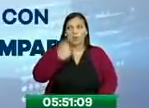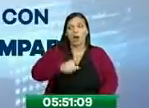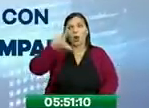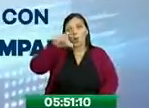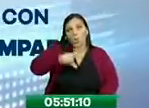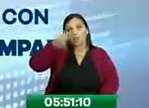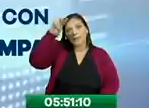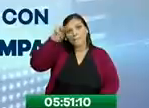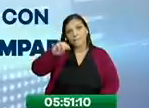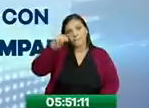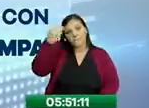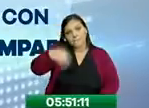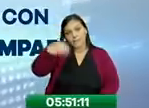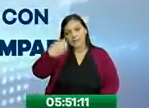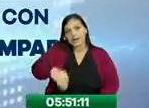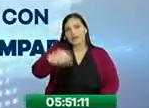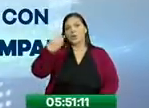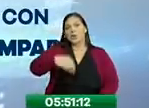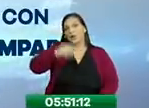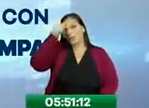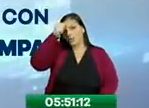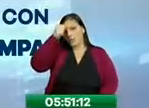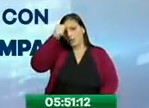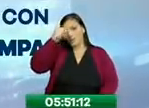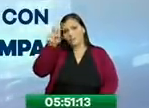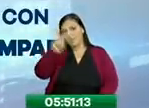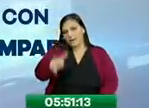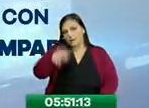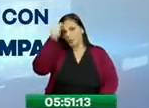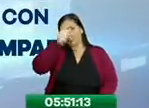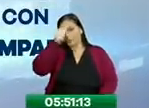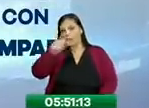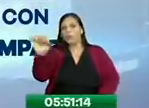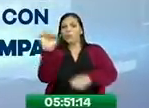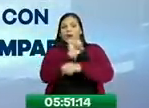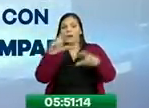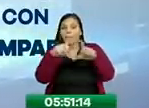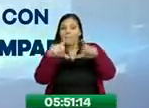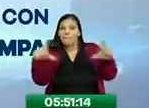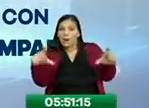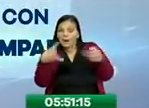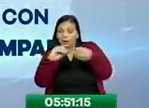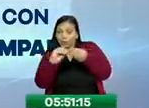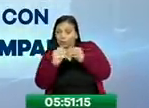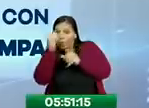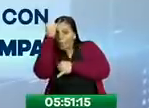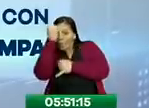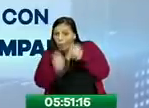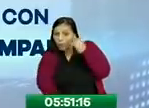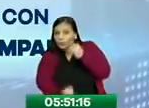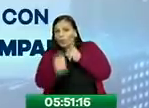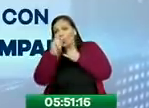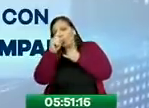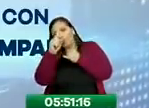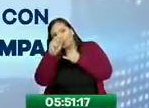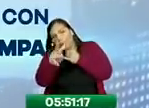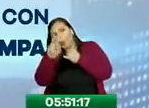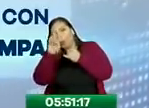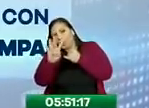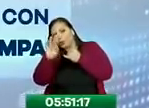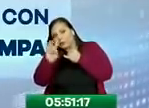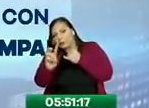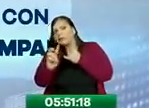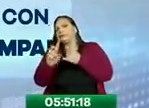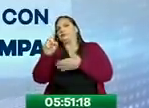automóviles con placas que terminen en número par y cero. Mientras que martes, jueves y sábado no circularán los automóviles